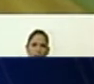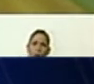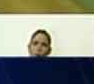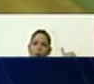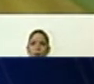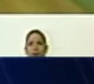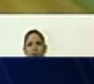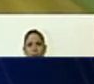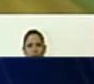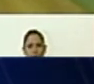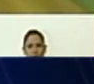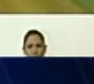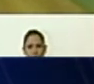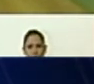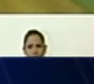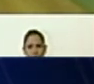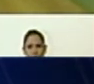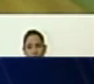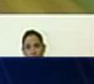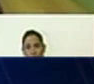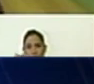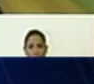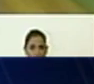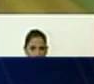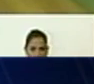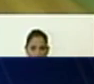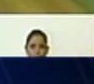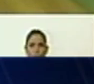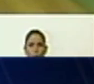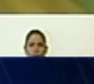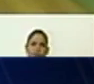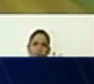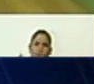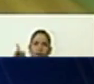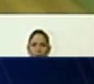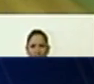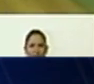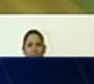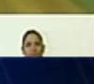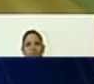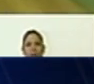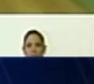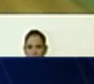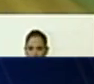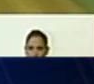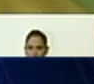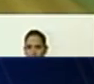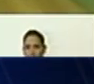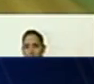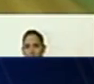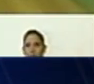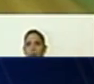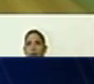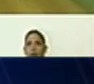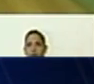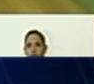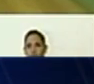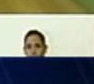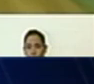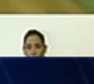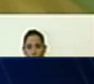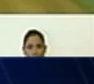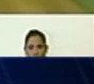últimas semanas, desde el 30 de abril, que coincide además con la instalación de la mesa de